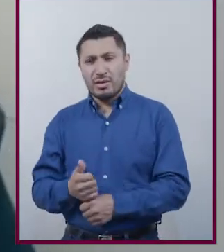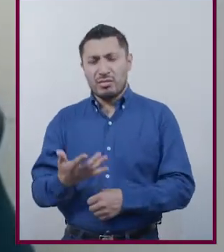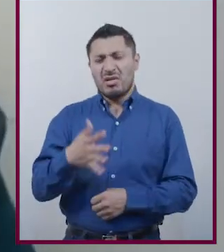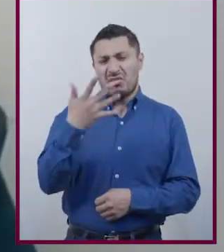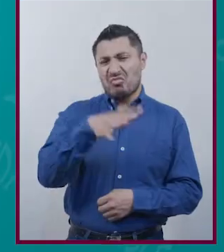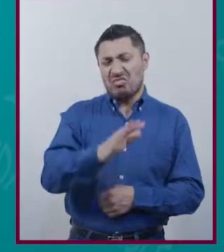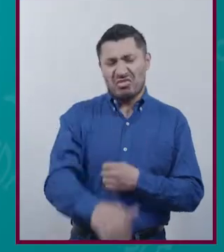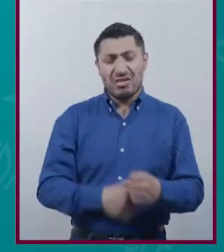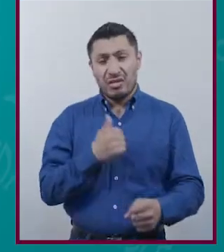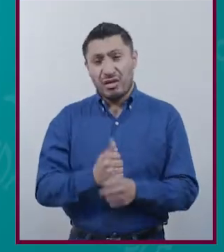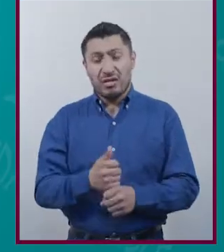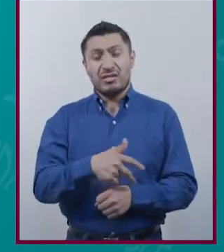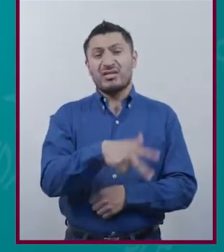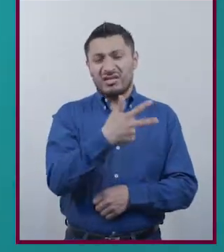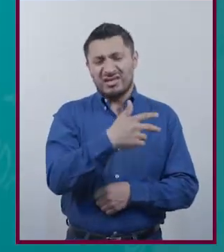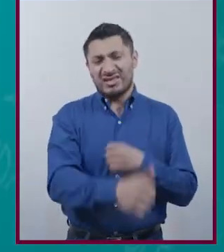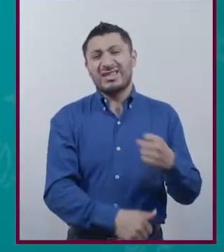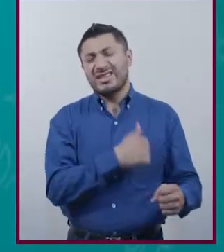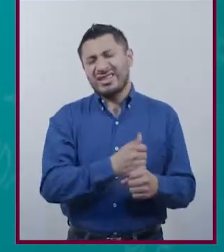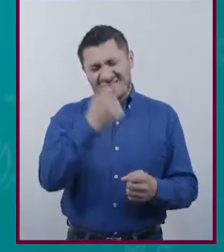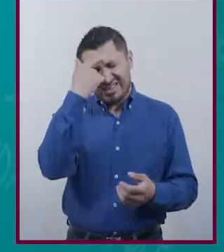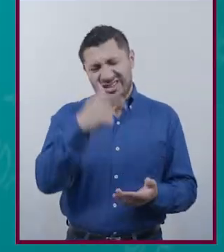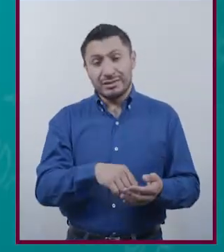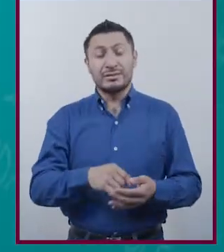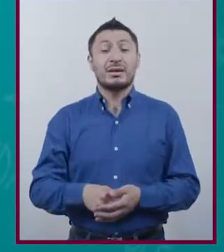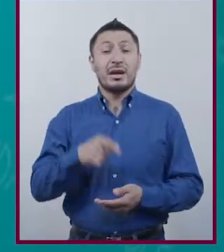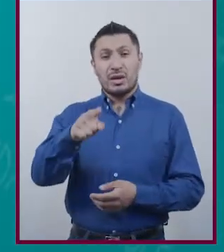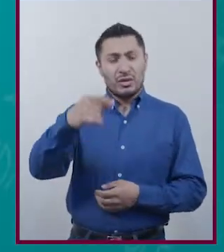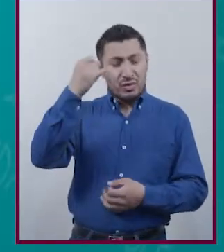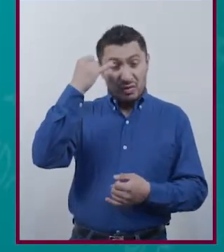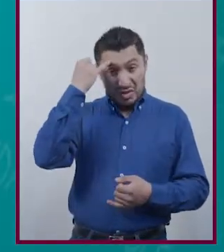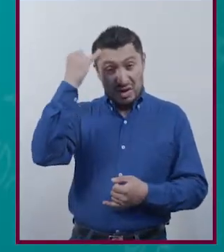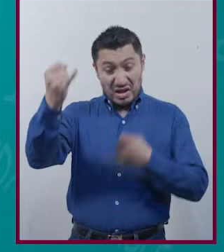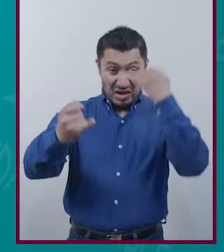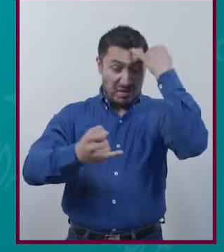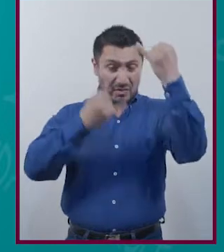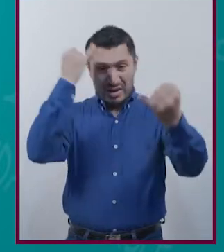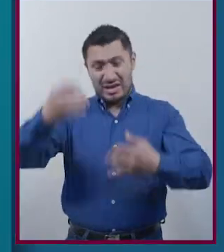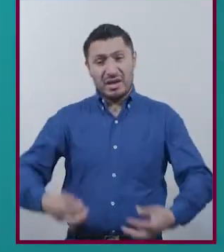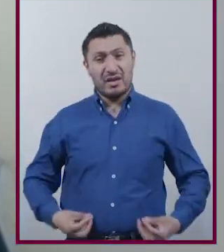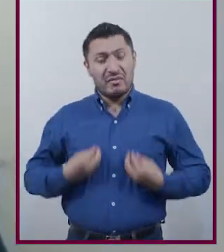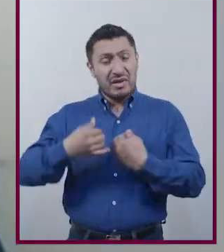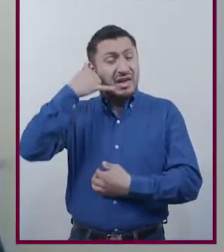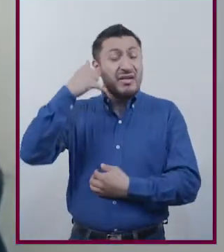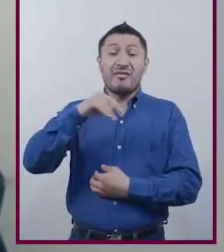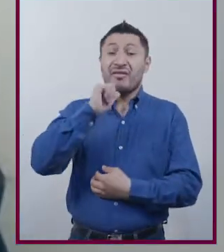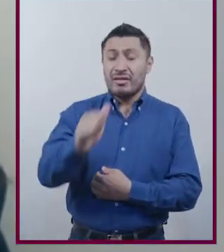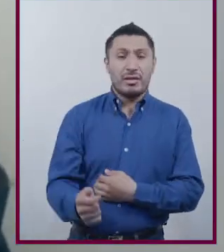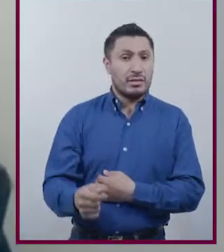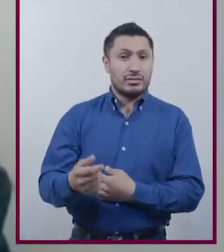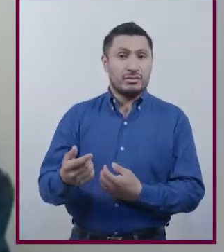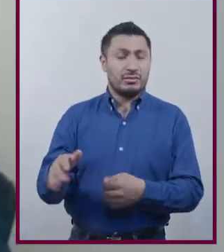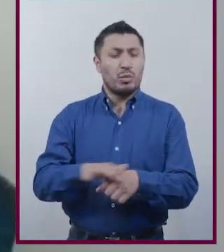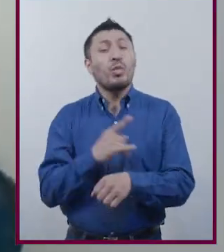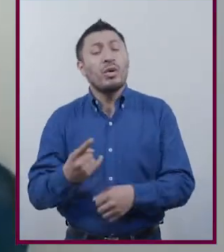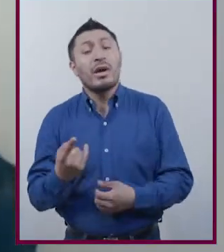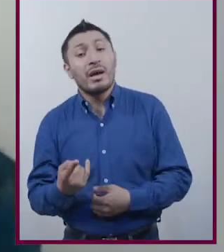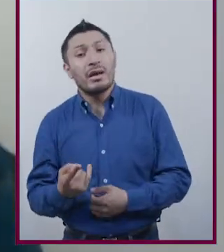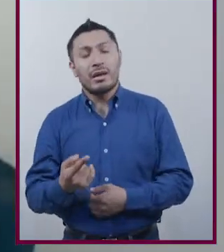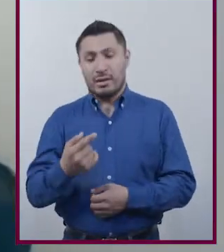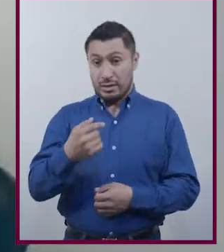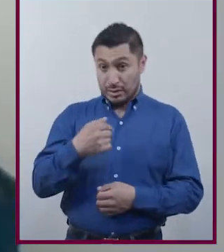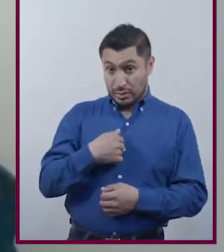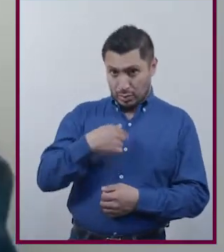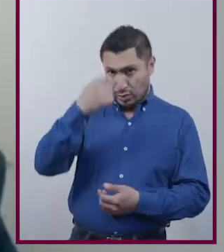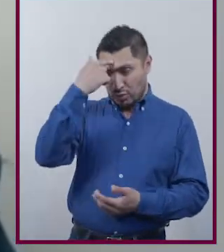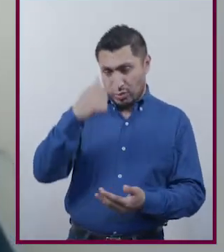10 años. 13, creo. ¿Te imaginas tu vida sin un teléfono? ¿Por qué? Yo creo que dependemos mucho actualmente